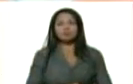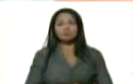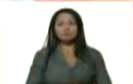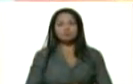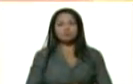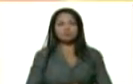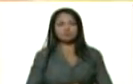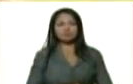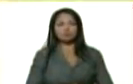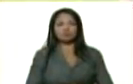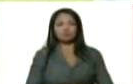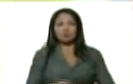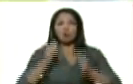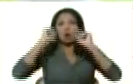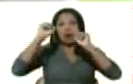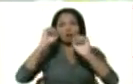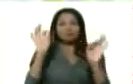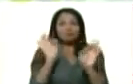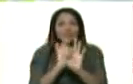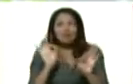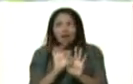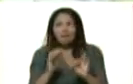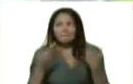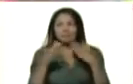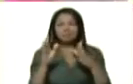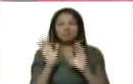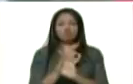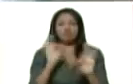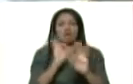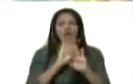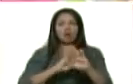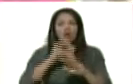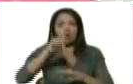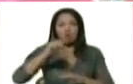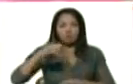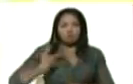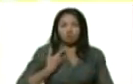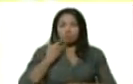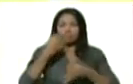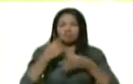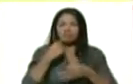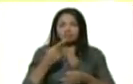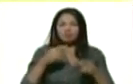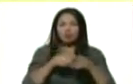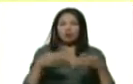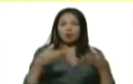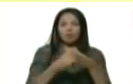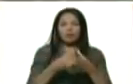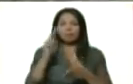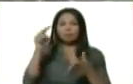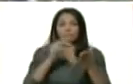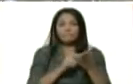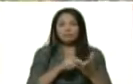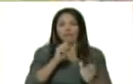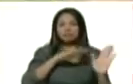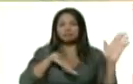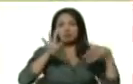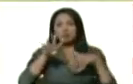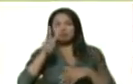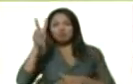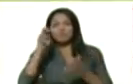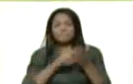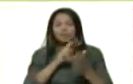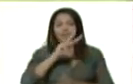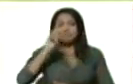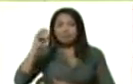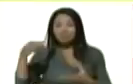Y no lo lograron, no se lo permitimos. Y hoy podemos decir que la temporada 2019-2020